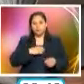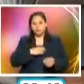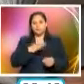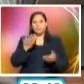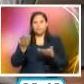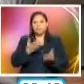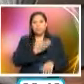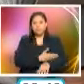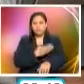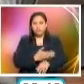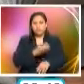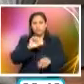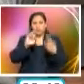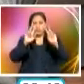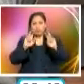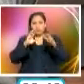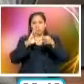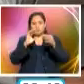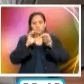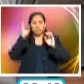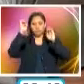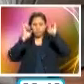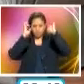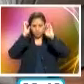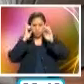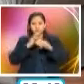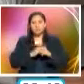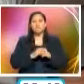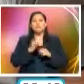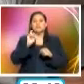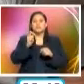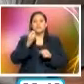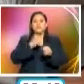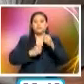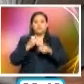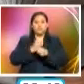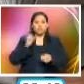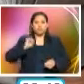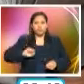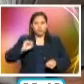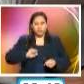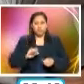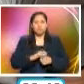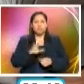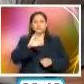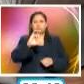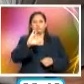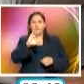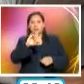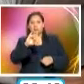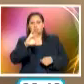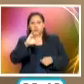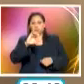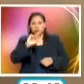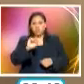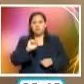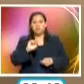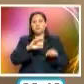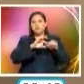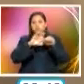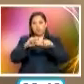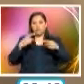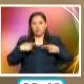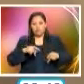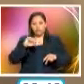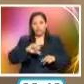nos acompañes y nos vas a hablar de una exposición, Lo Cíclico se llama, ¿no Así es. Sí. Vamos a llevar a nuestro público